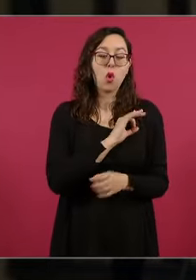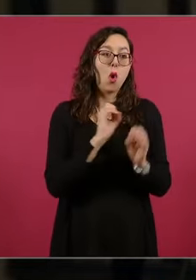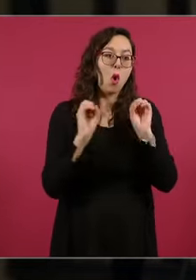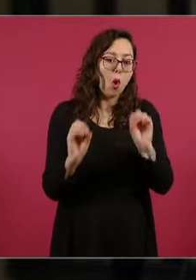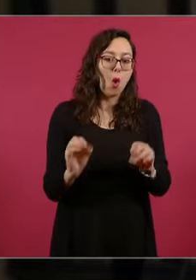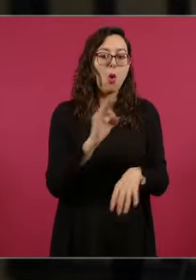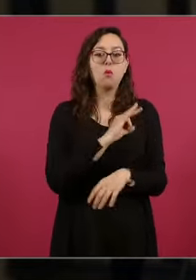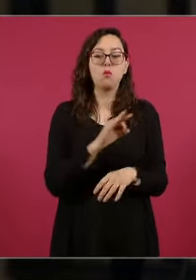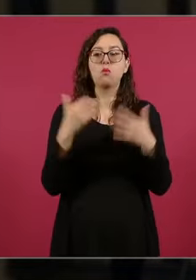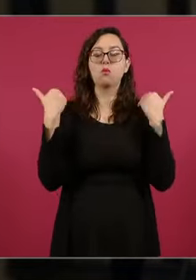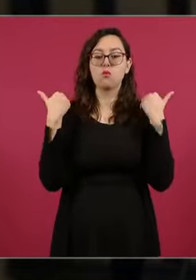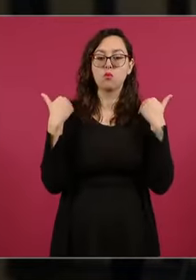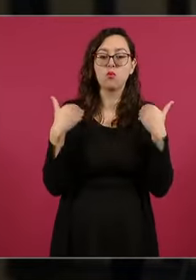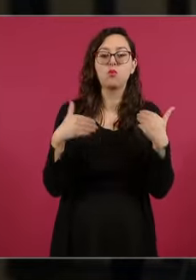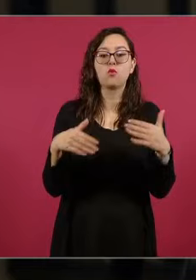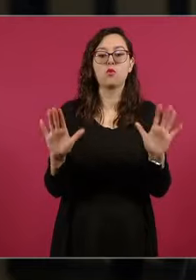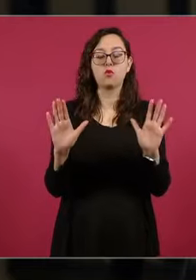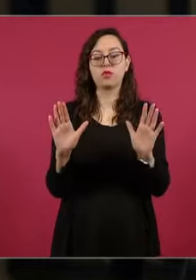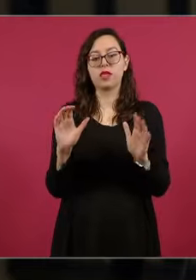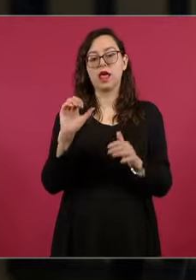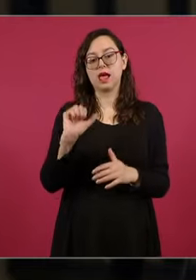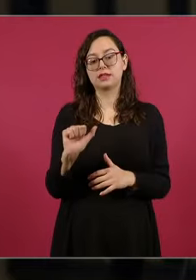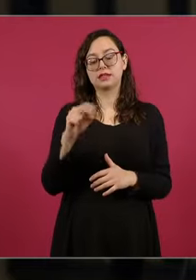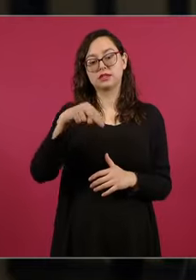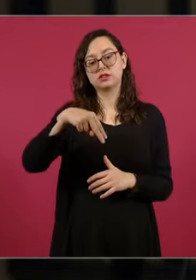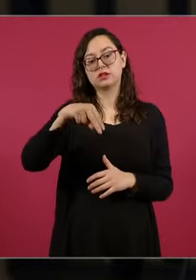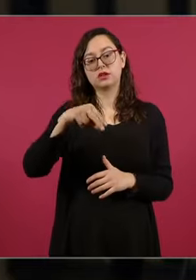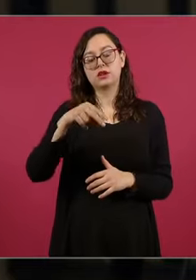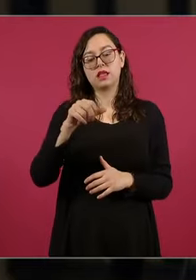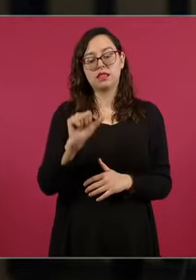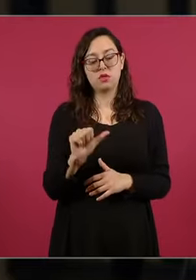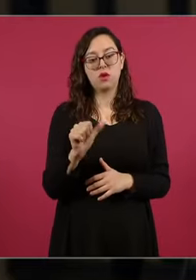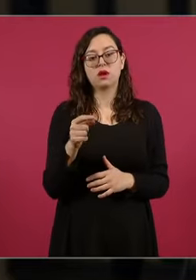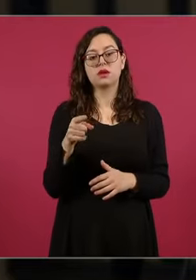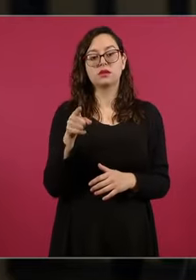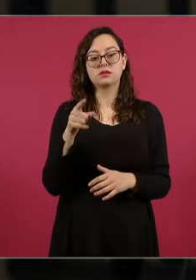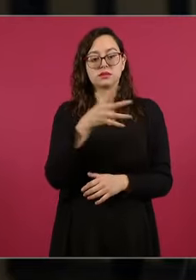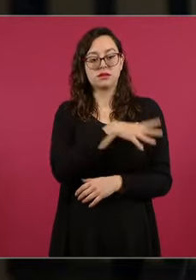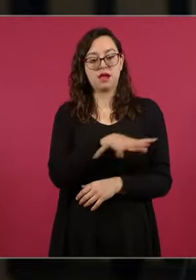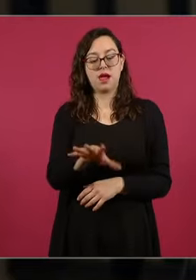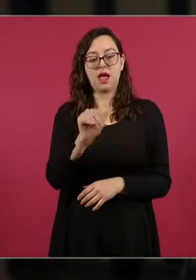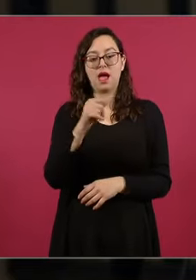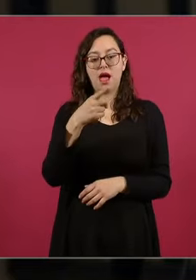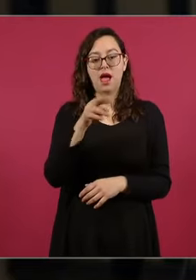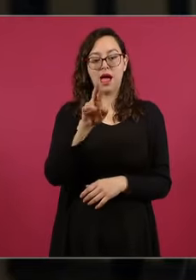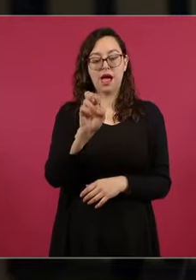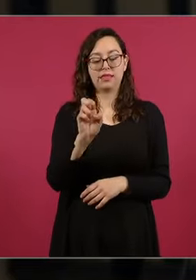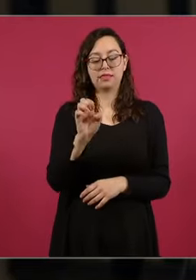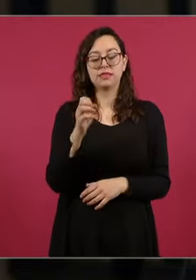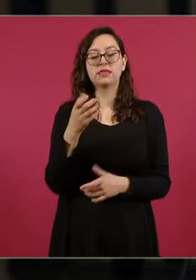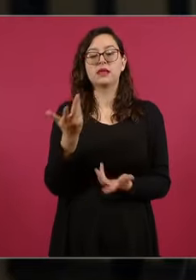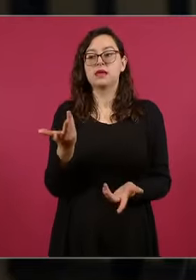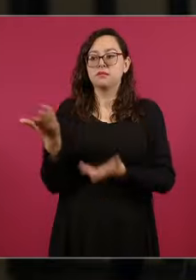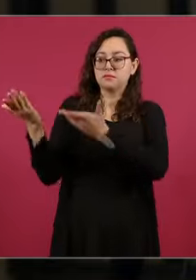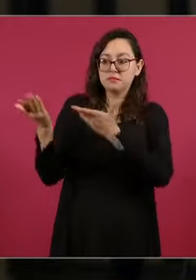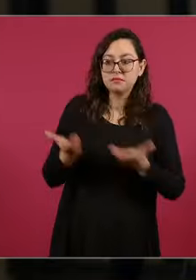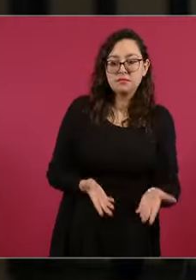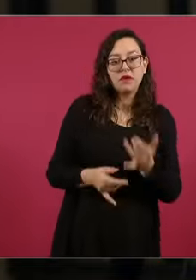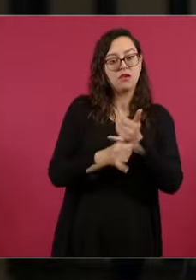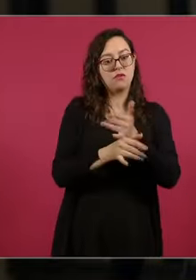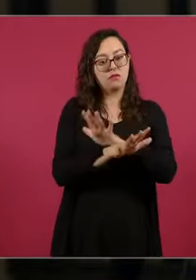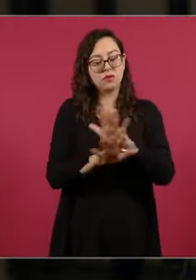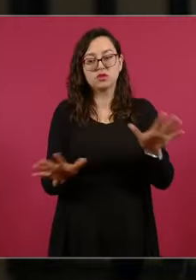el actual titular de la Agencia Nacional de Aduanas, el general André Foulon, pues para que